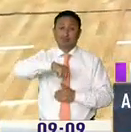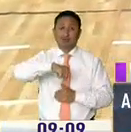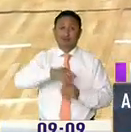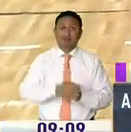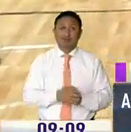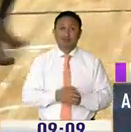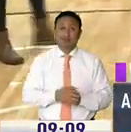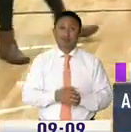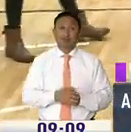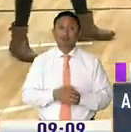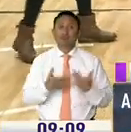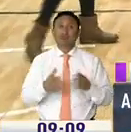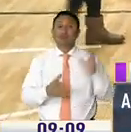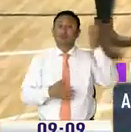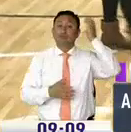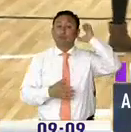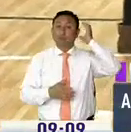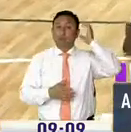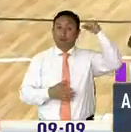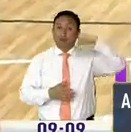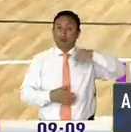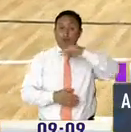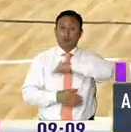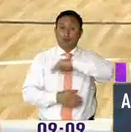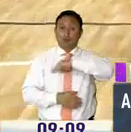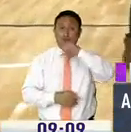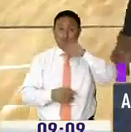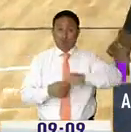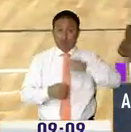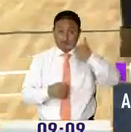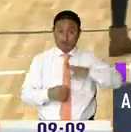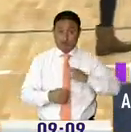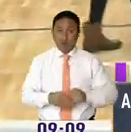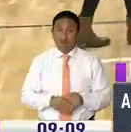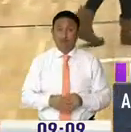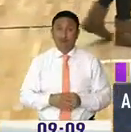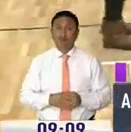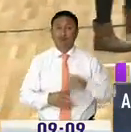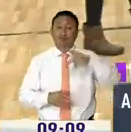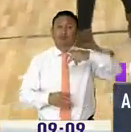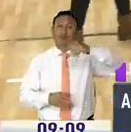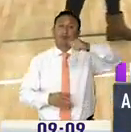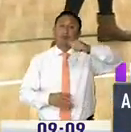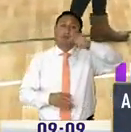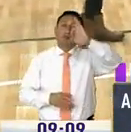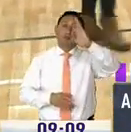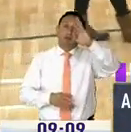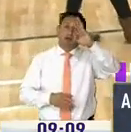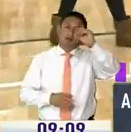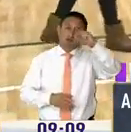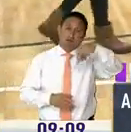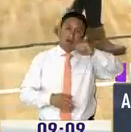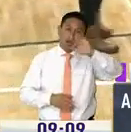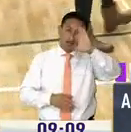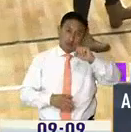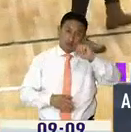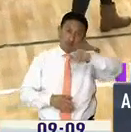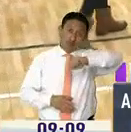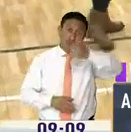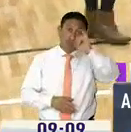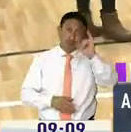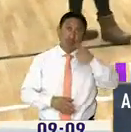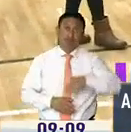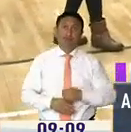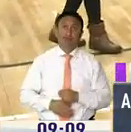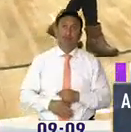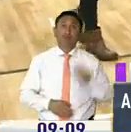a través de esta radio maratón que lleva adelante el municipio de Quito a través del Patronato San José y otras instituciones que se han sumado. Vamos a conversar